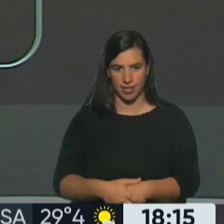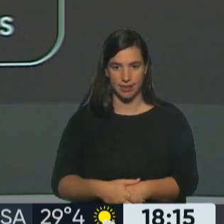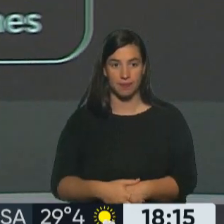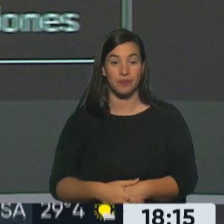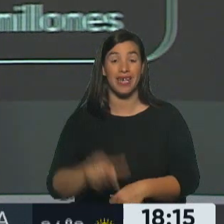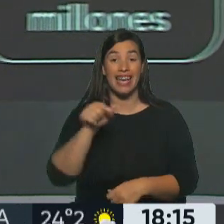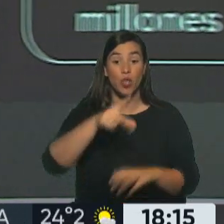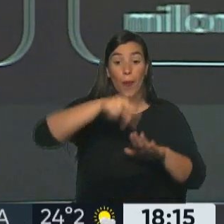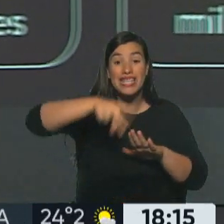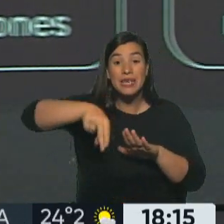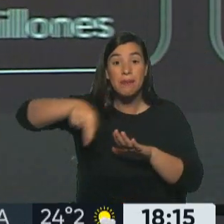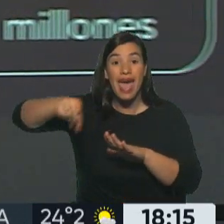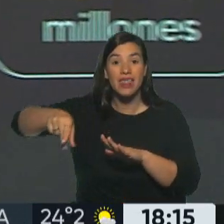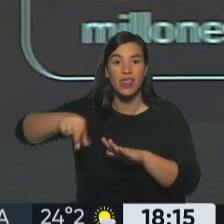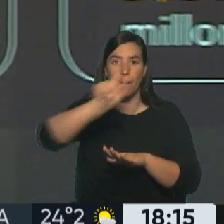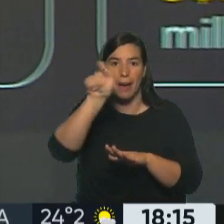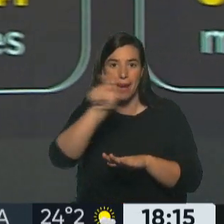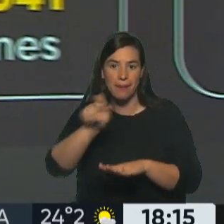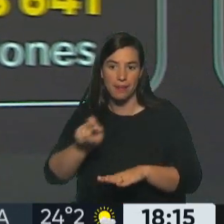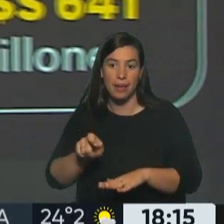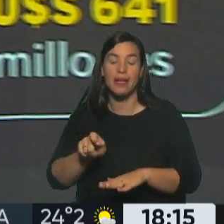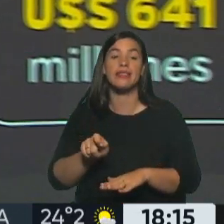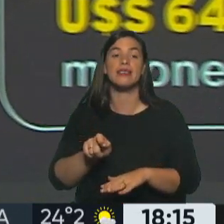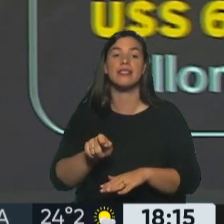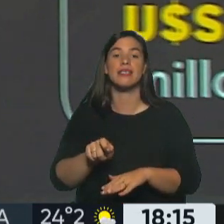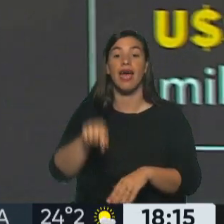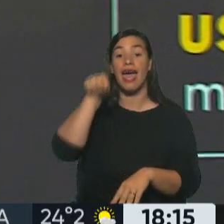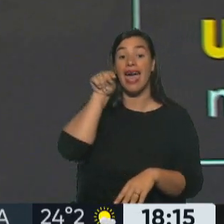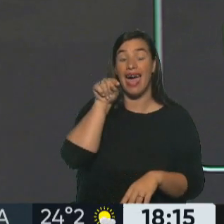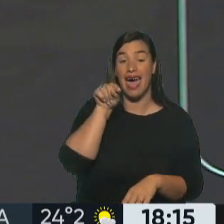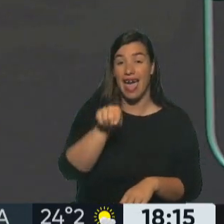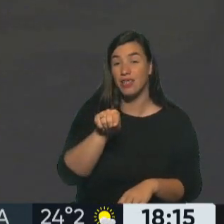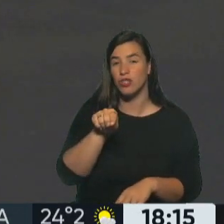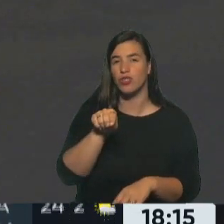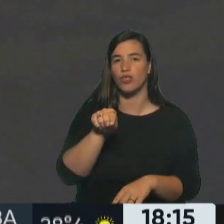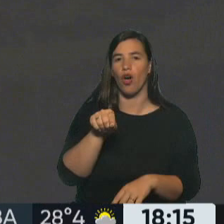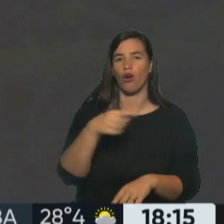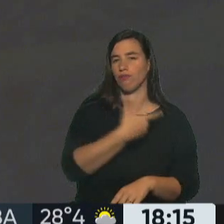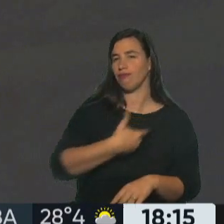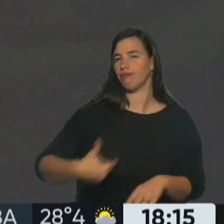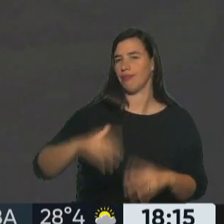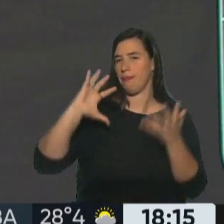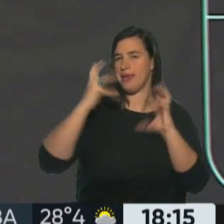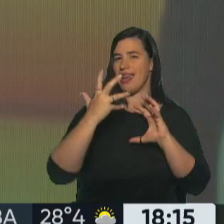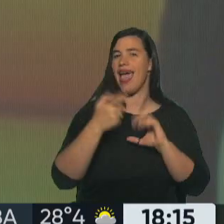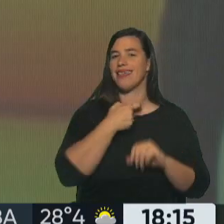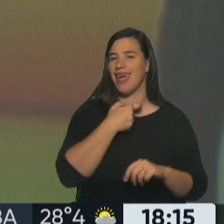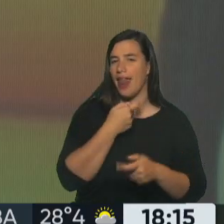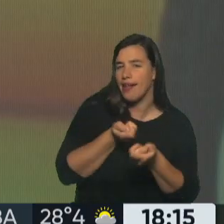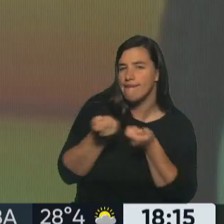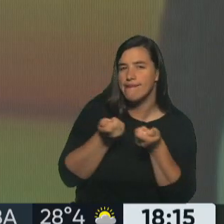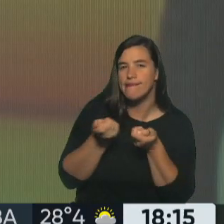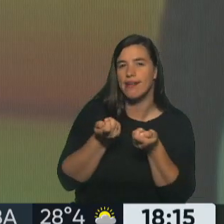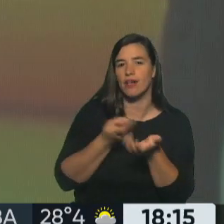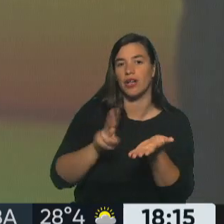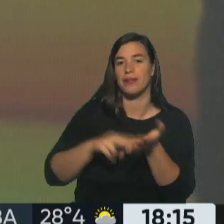del año. Esto es lo que el gobierno de Javier Milei quiere renegociar. Trasladar estos